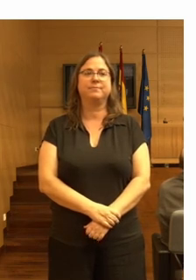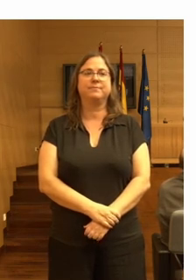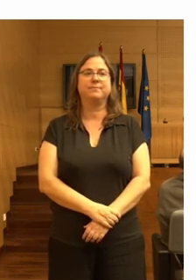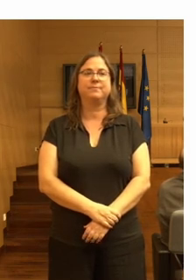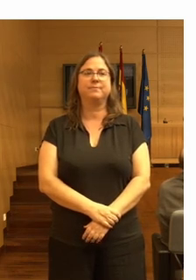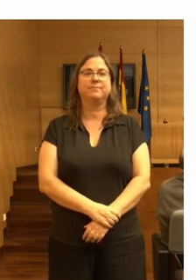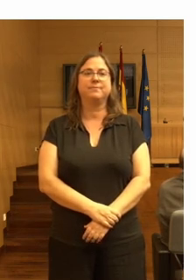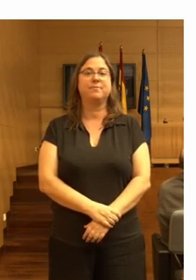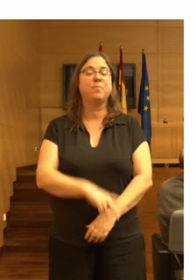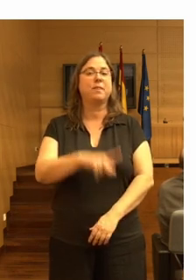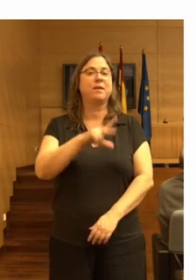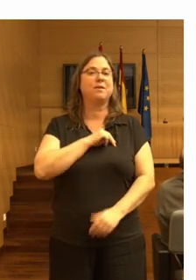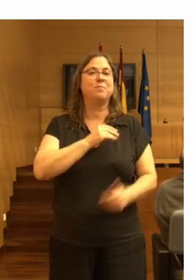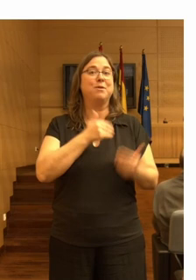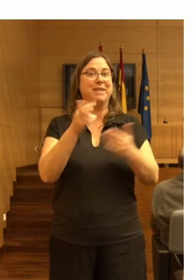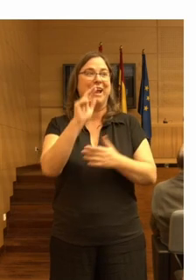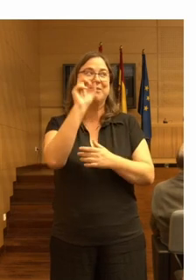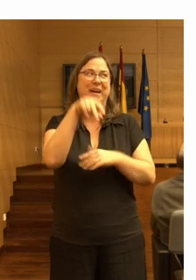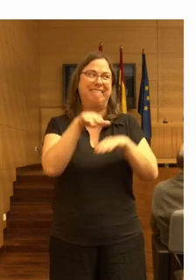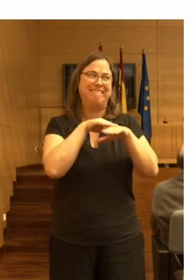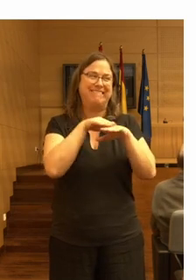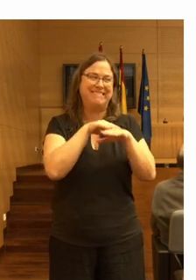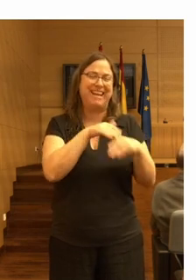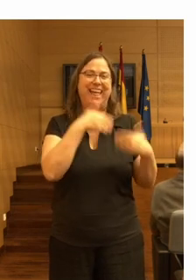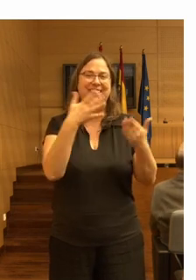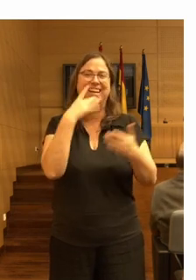Bueno, entrega el premio Rubén.